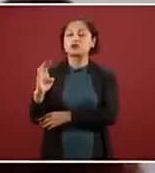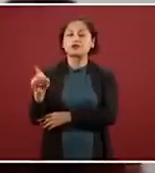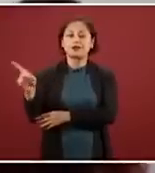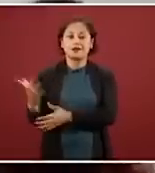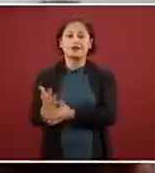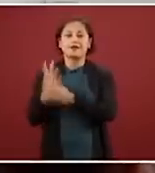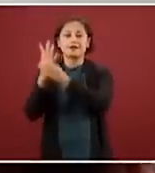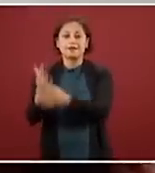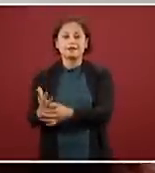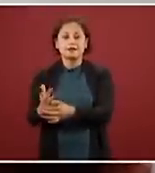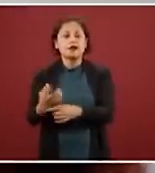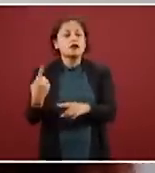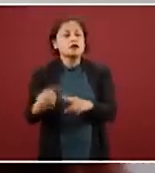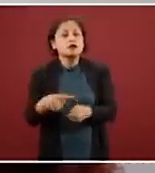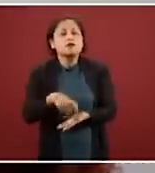¿De dónde?